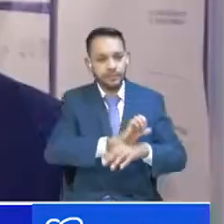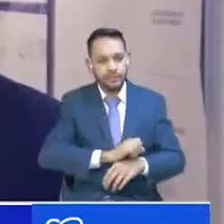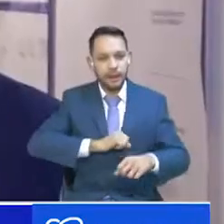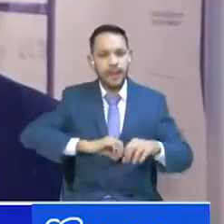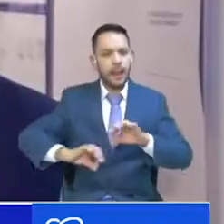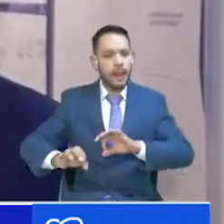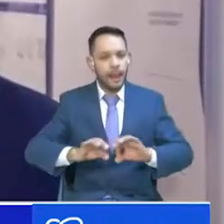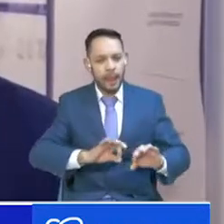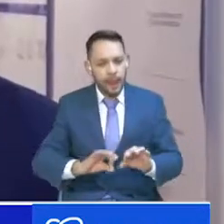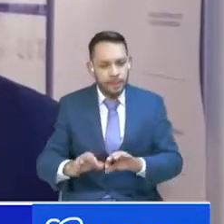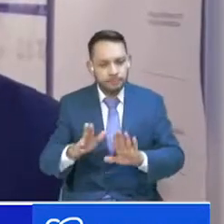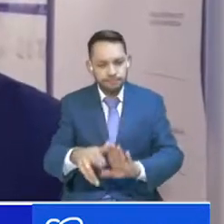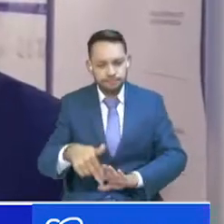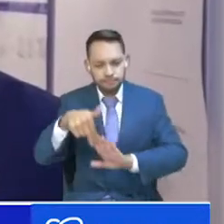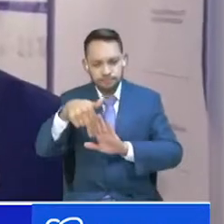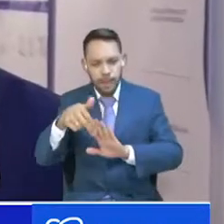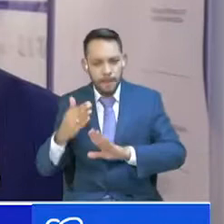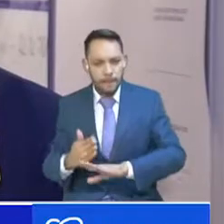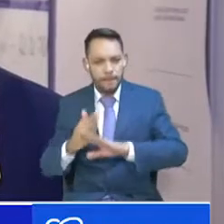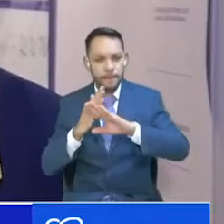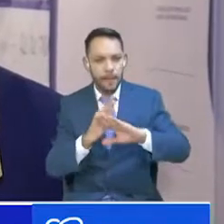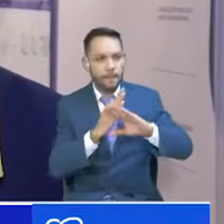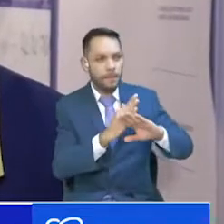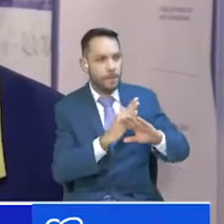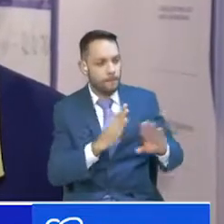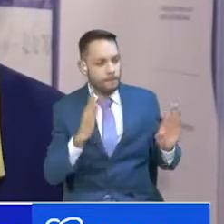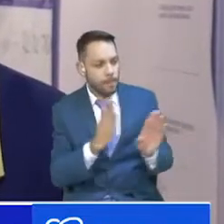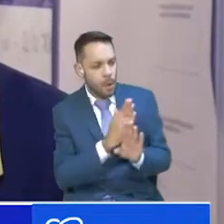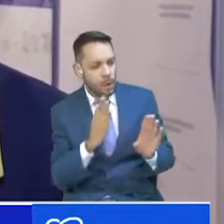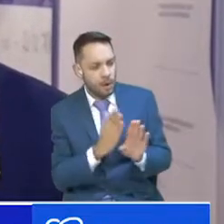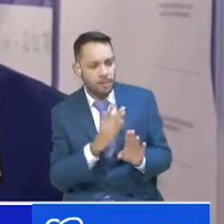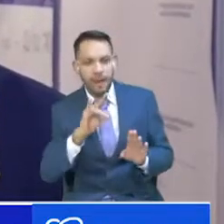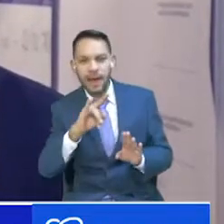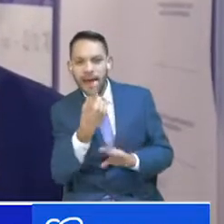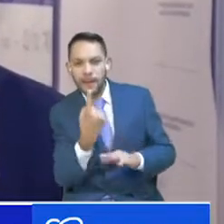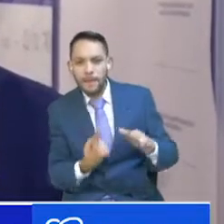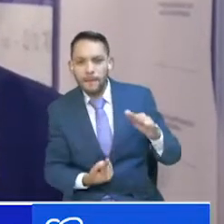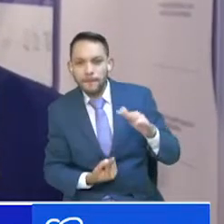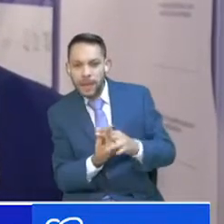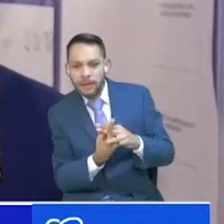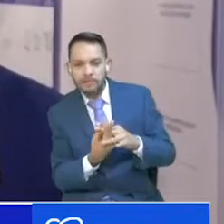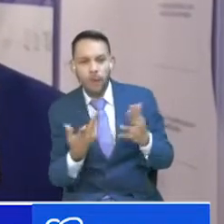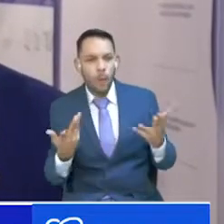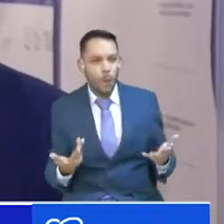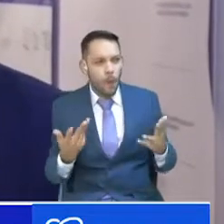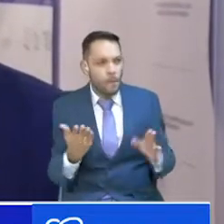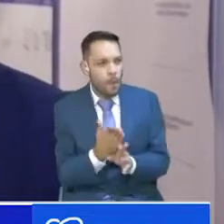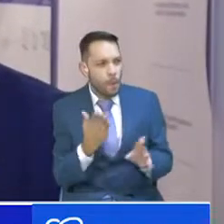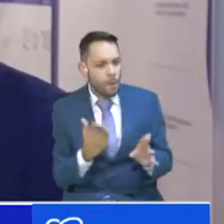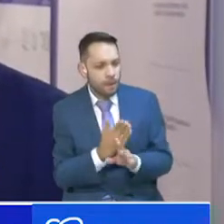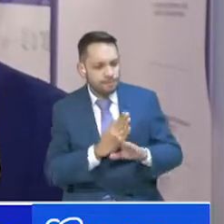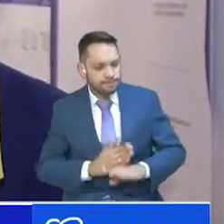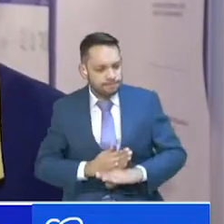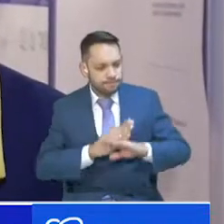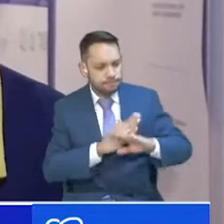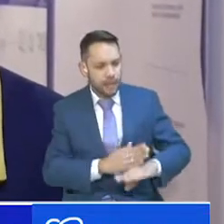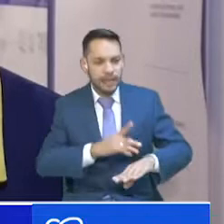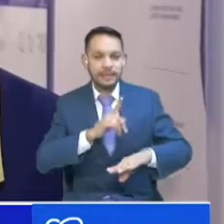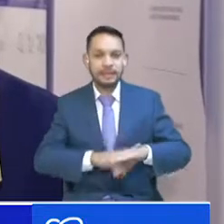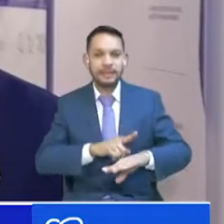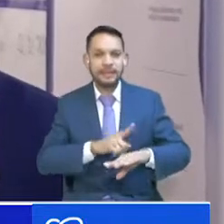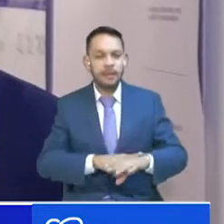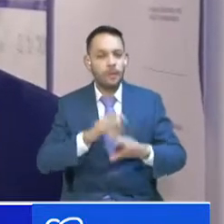prevención debemos cuidarnos de todas las que aquellas amenazas que se pusieran generadas precisamente por él por el tiempo que estamos viviendo